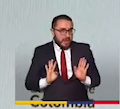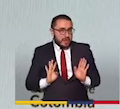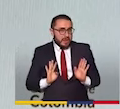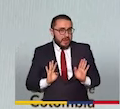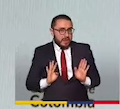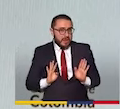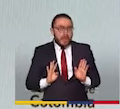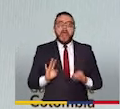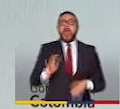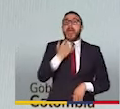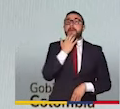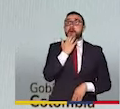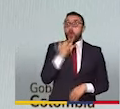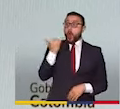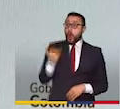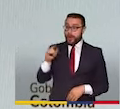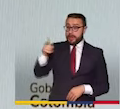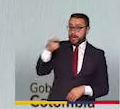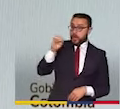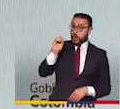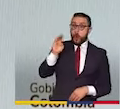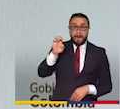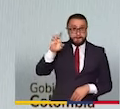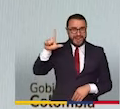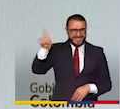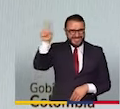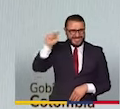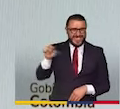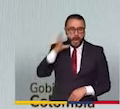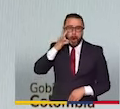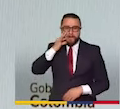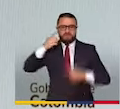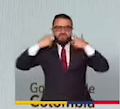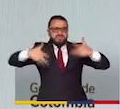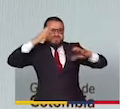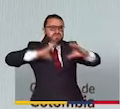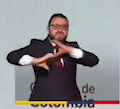¿se protegería Goebbels? Fue mi pregunta.